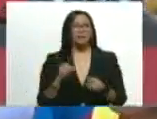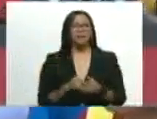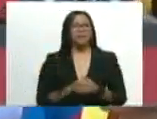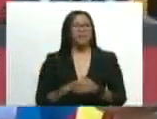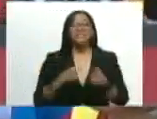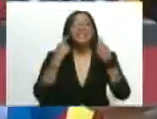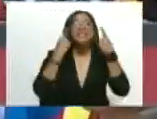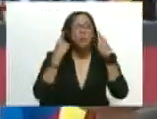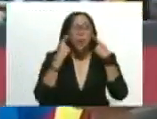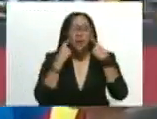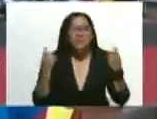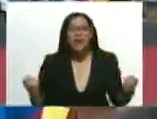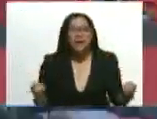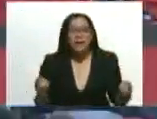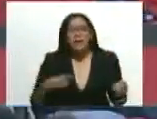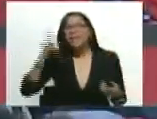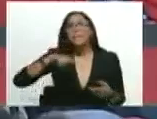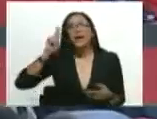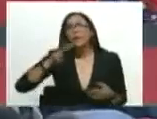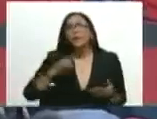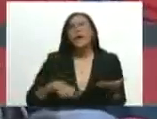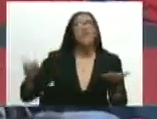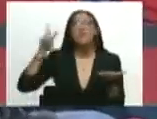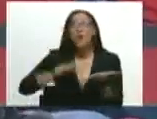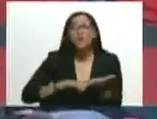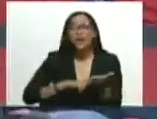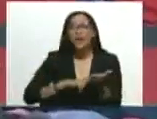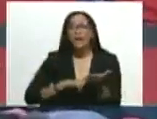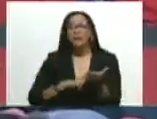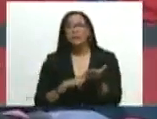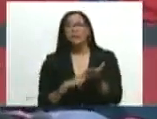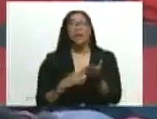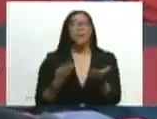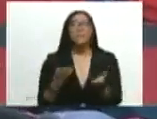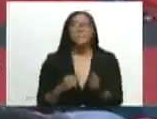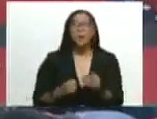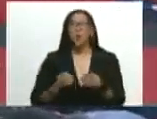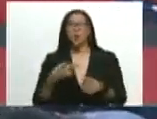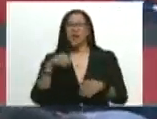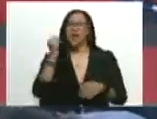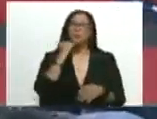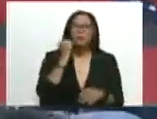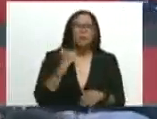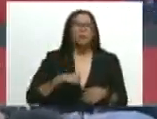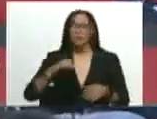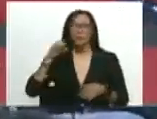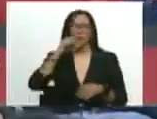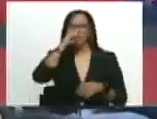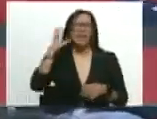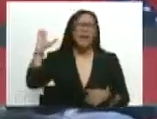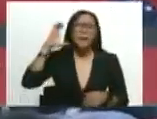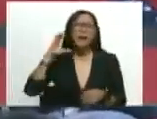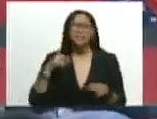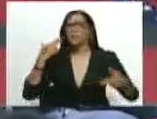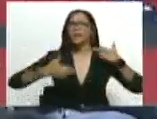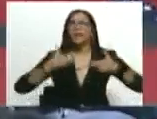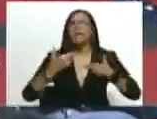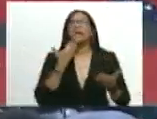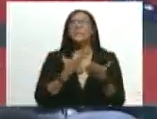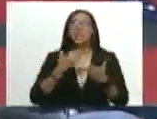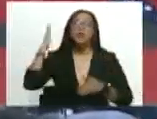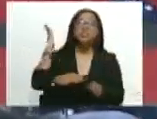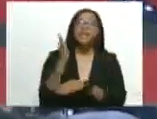darse cuenta que más nunca volverán por entreguistas por la patria por criminales que pidieron sanciones